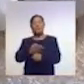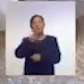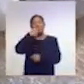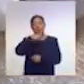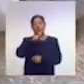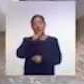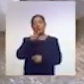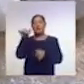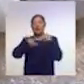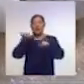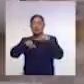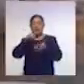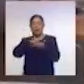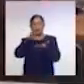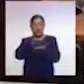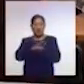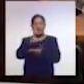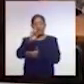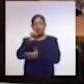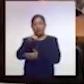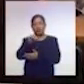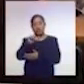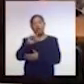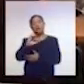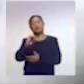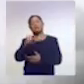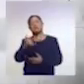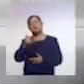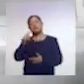CONACYT. Ana Morales, Ahora Noticias.